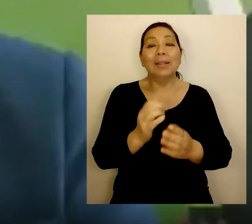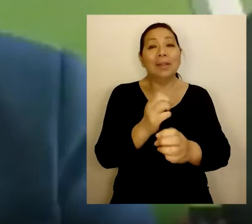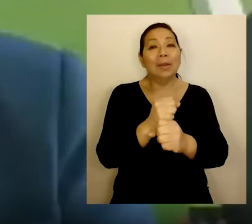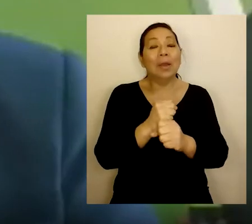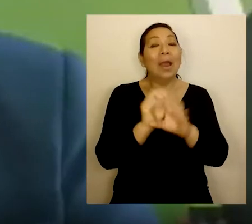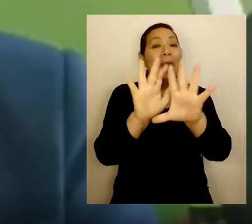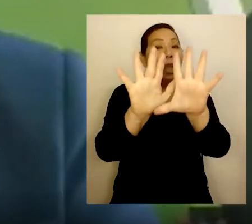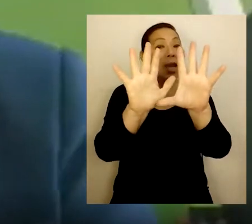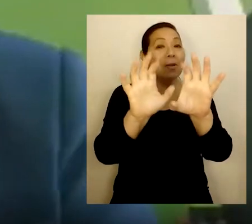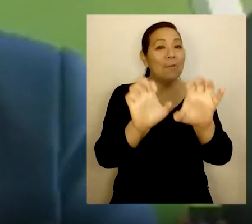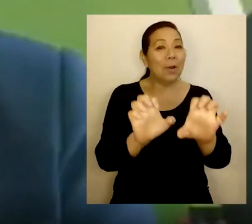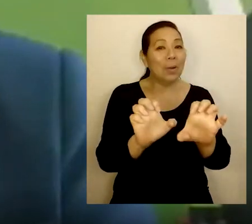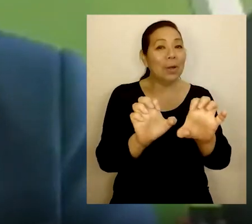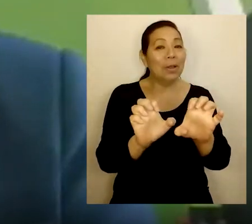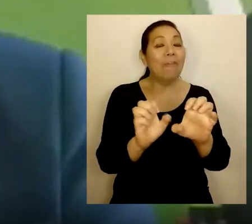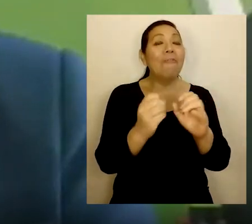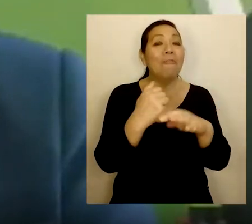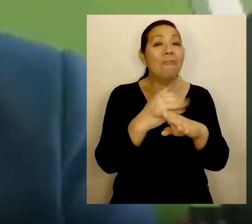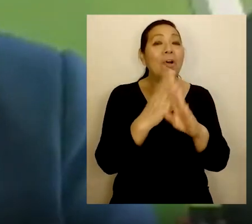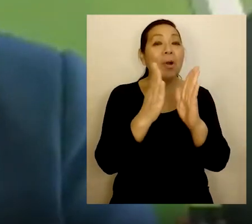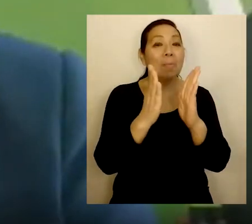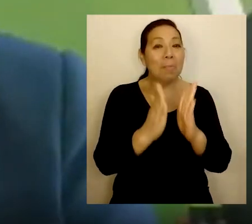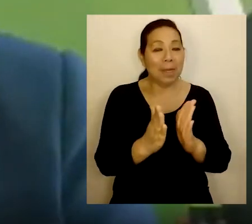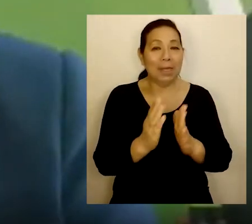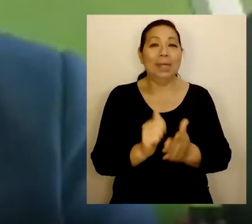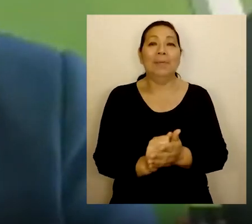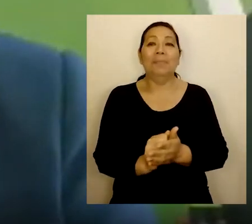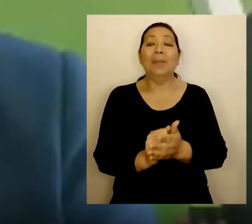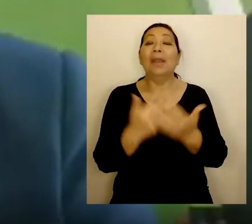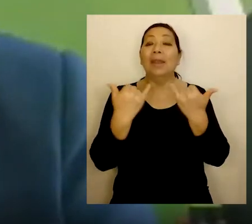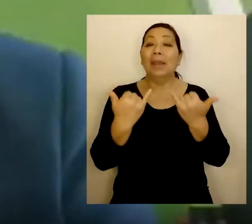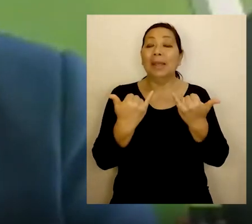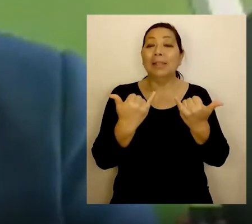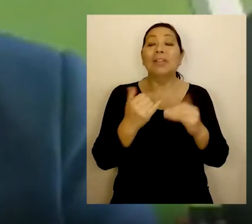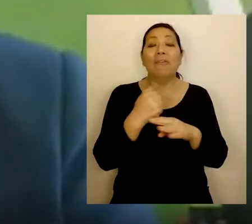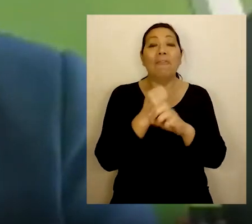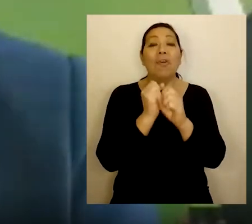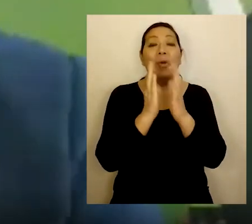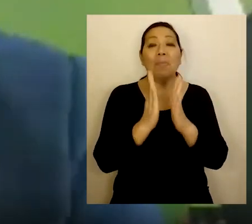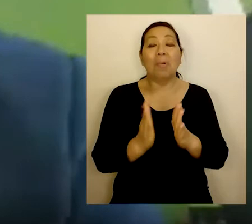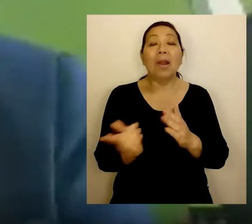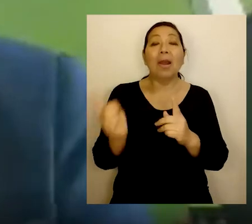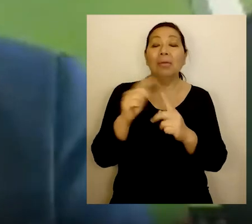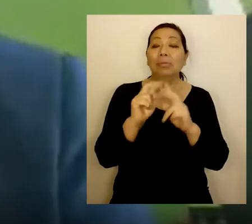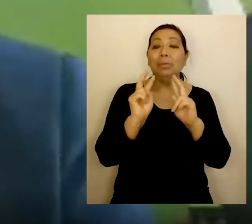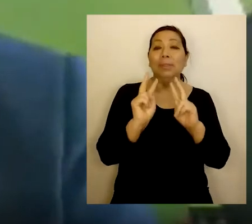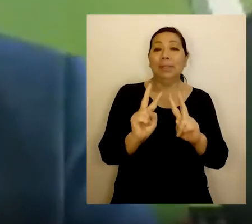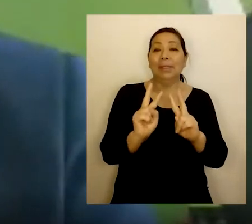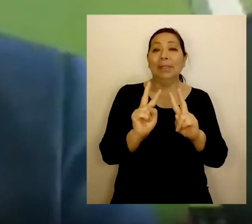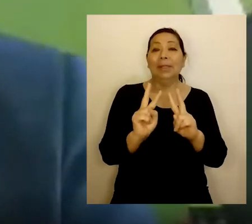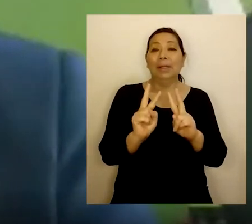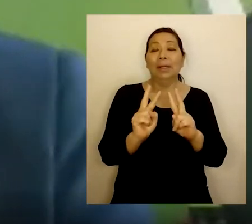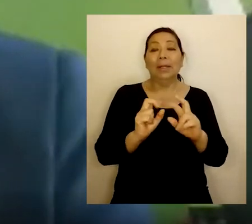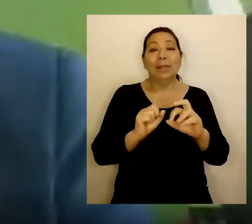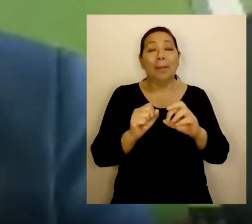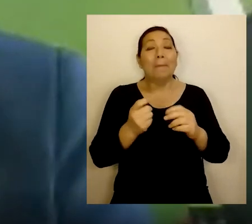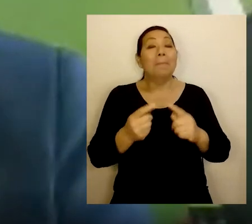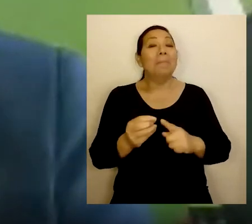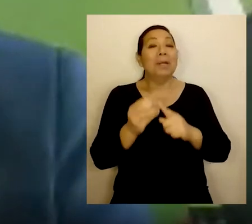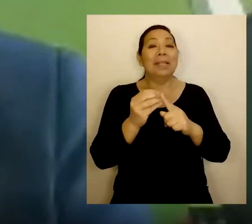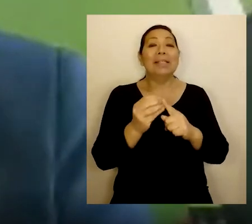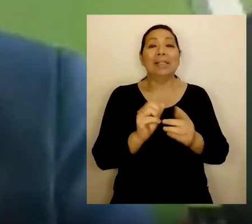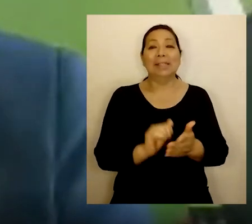sujeto a la evaluación de criterios formales y además de estos criterios formales, a la observancia de los criterios del principio